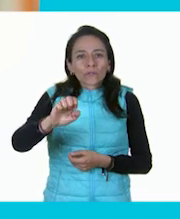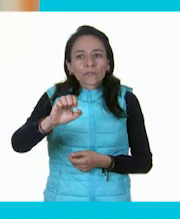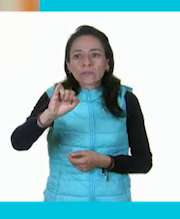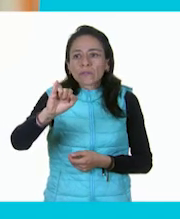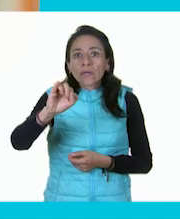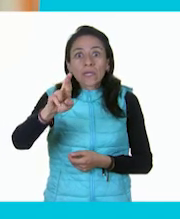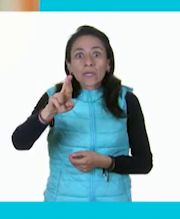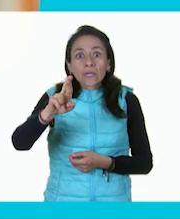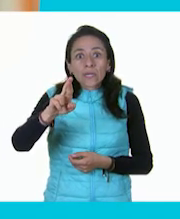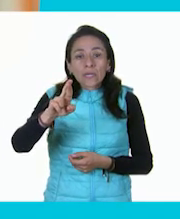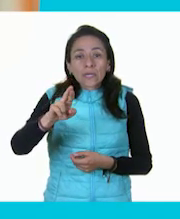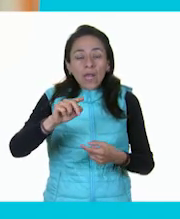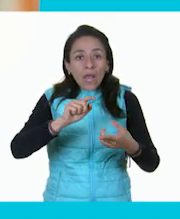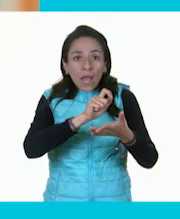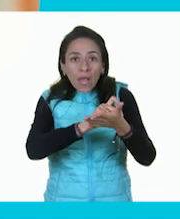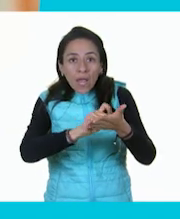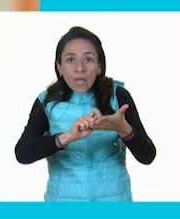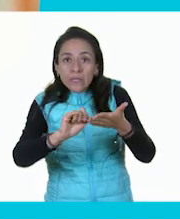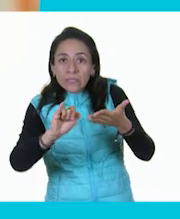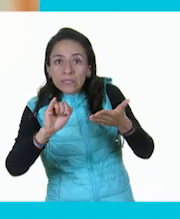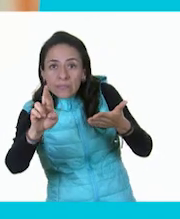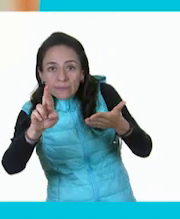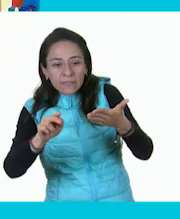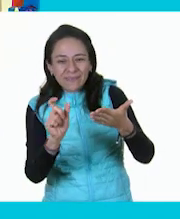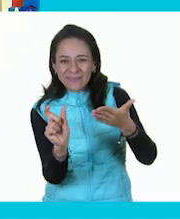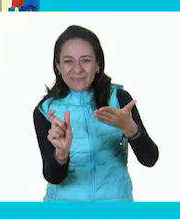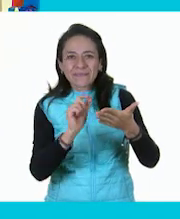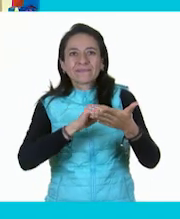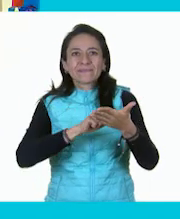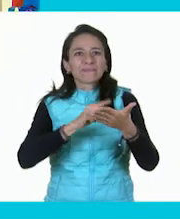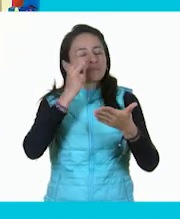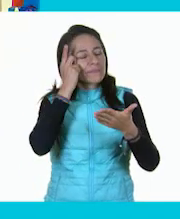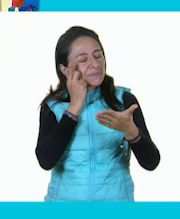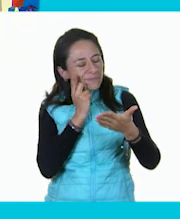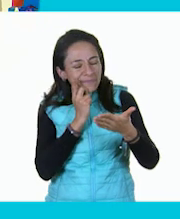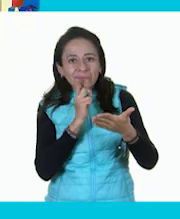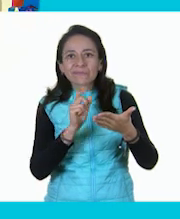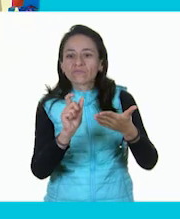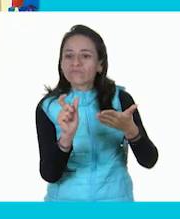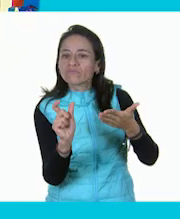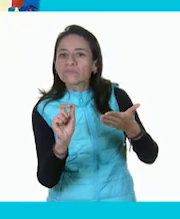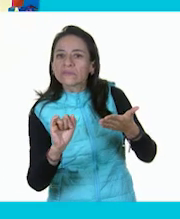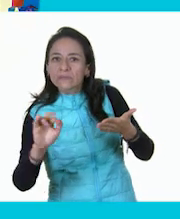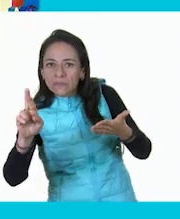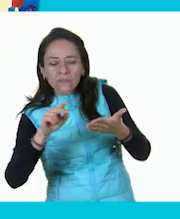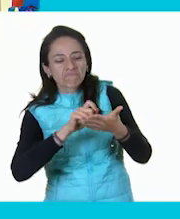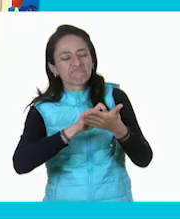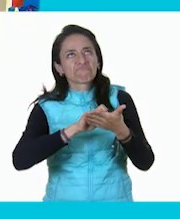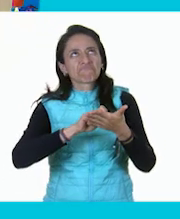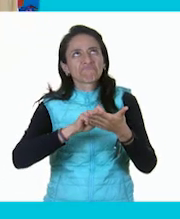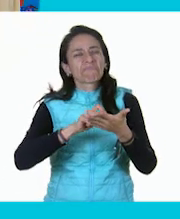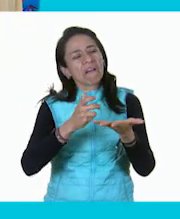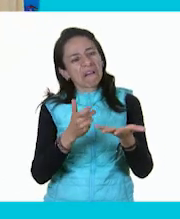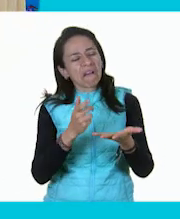Sonreír, escribir y dormir. Ajá. Sí, rima. Perfecto, muy bien.